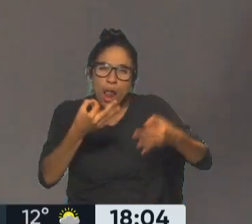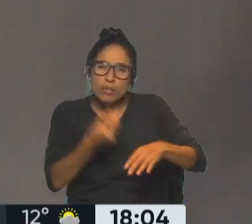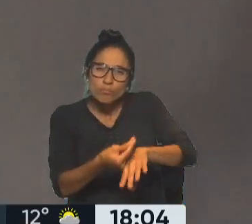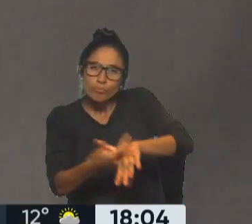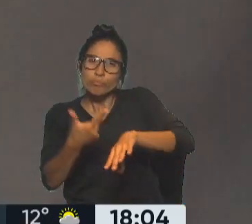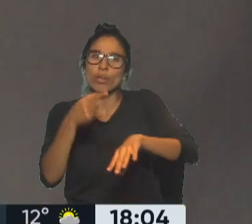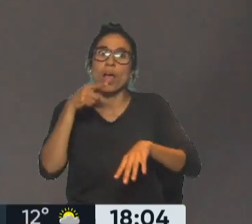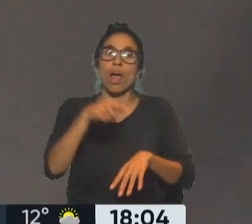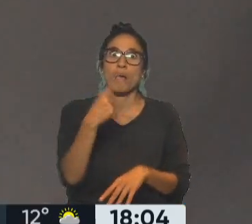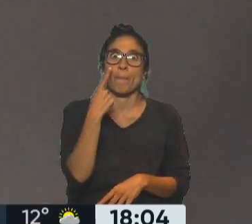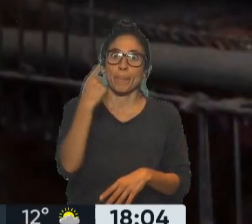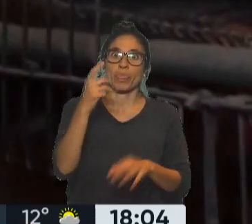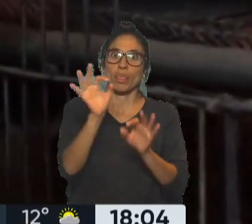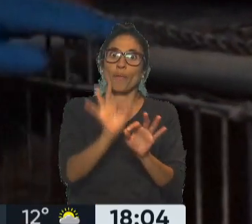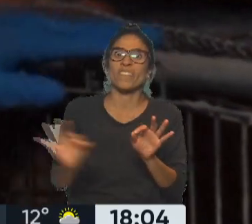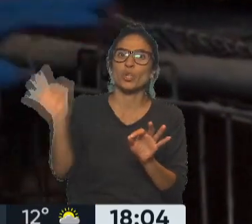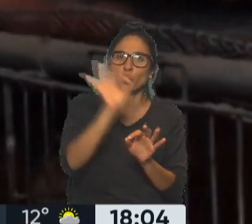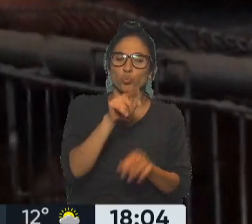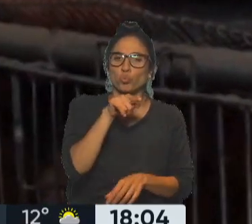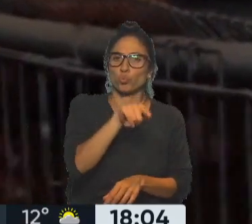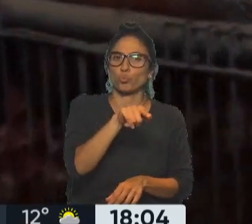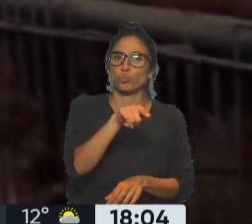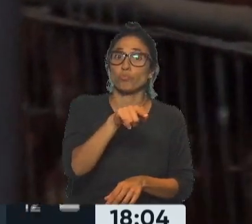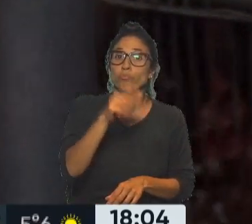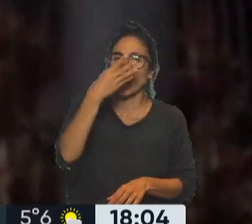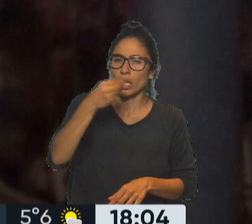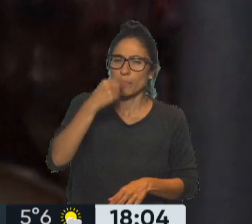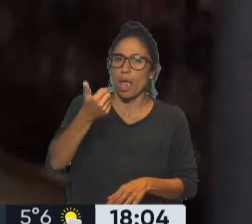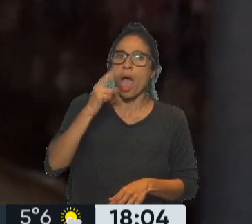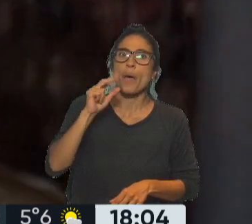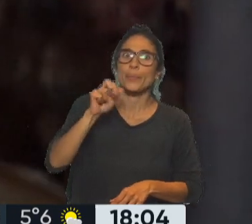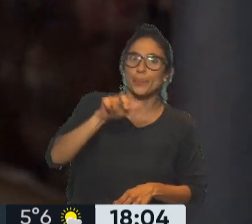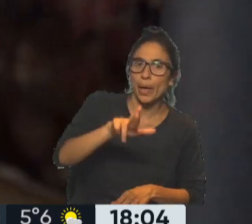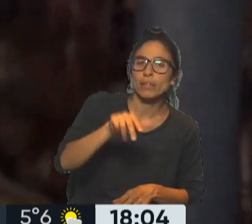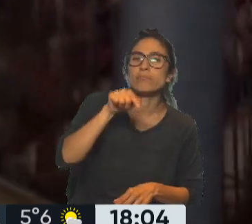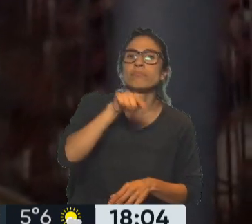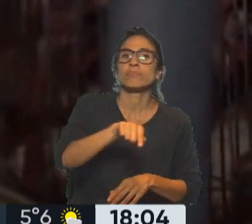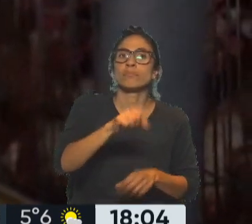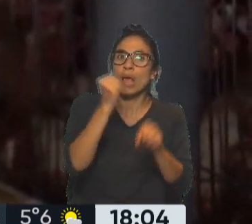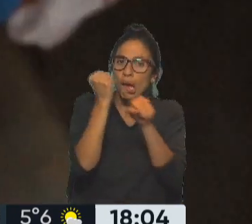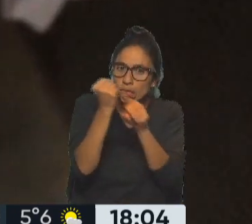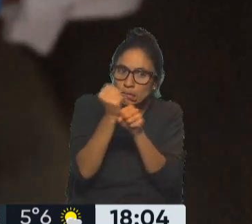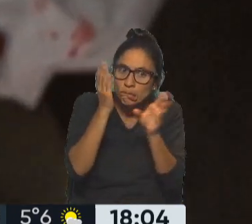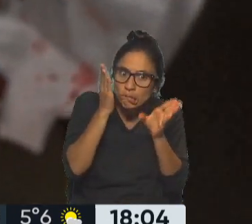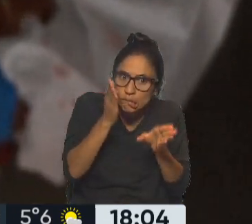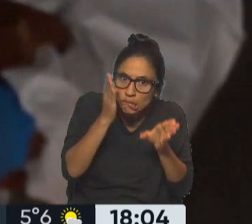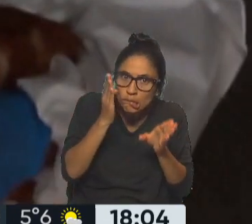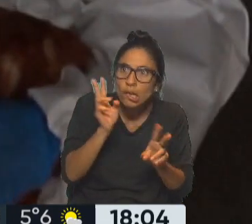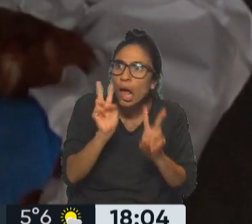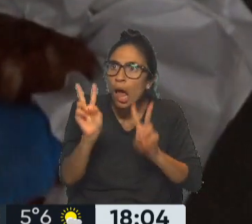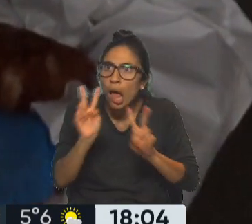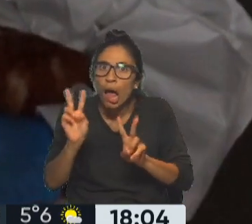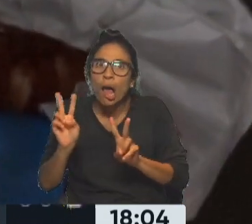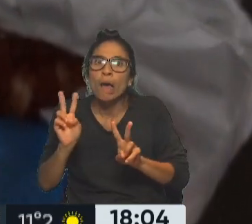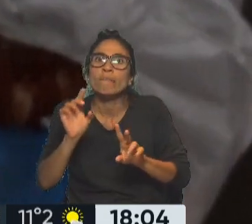de manera conjunta y coordinada con la provincia y también con los municipios para determinar los casos de gripe aviar en Argentina, que